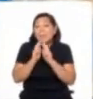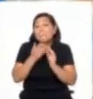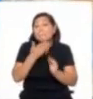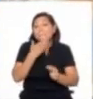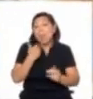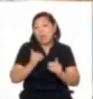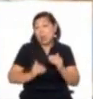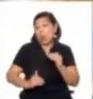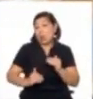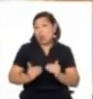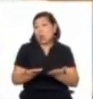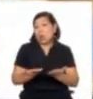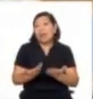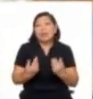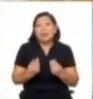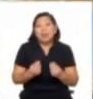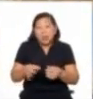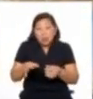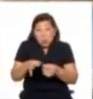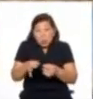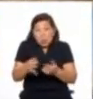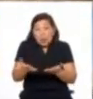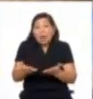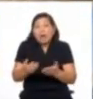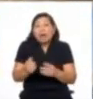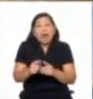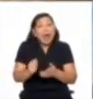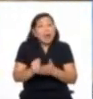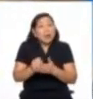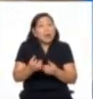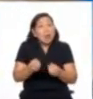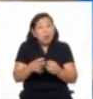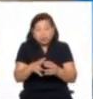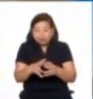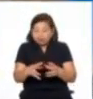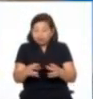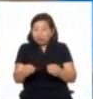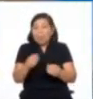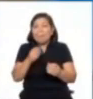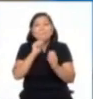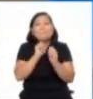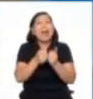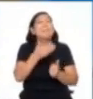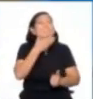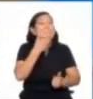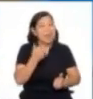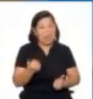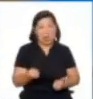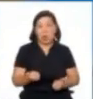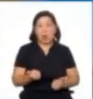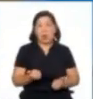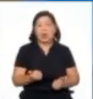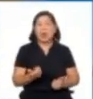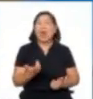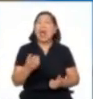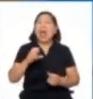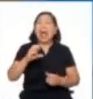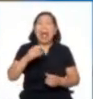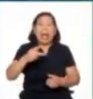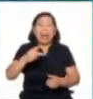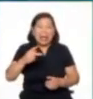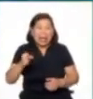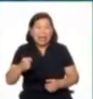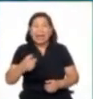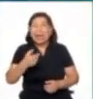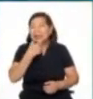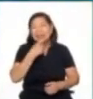que mayormente sean los que tengan fibra, porque la fibra también va a ayudar mucho al sistema regulador. No solamente el queque o las galletas,